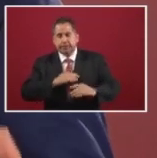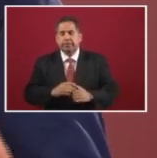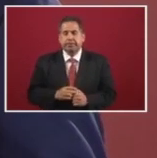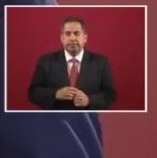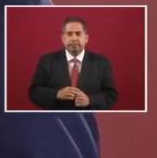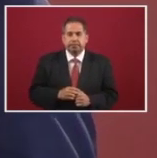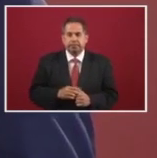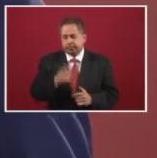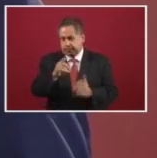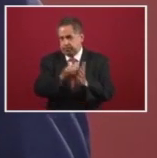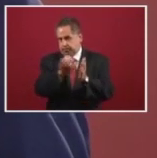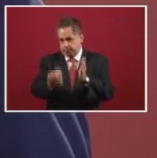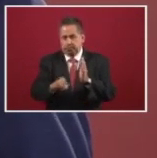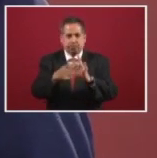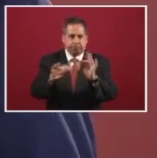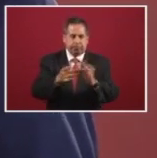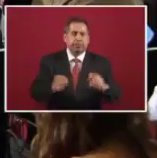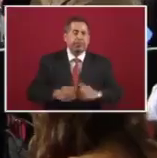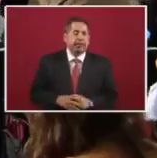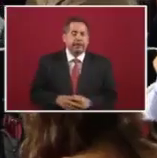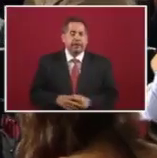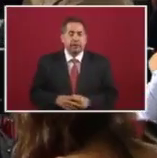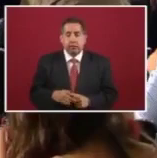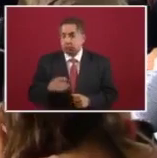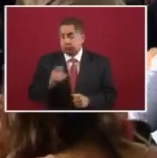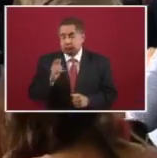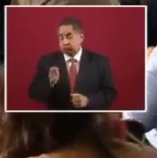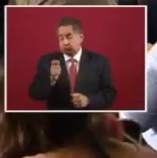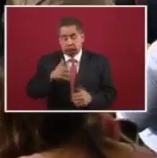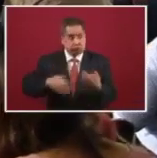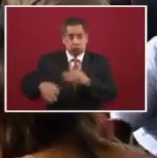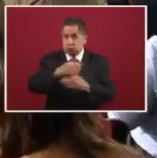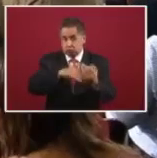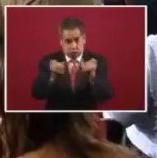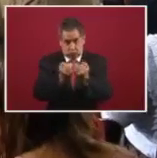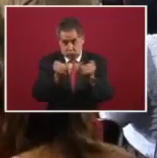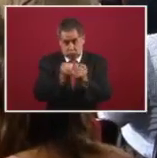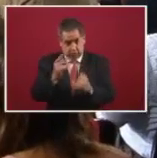Por ejemplo, y esto aplica para todos,